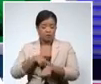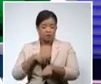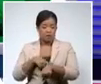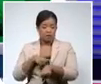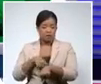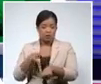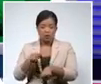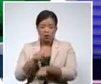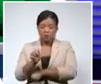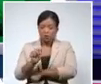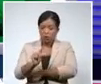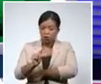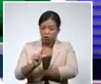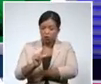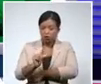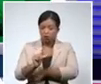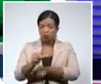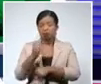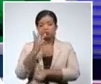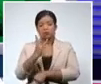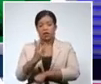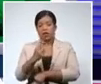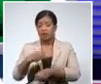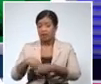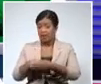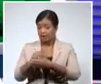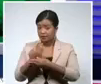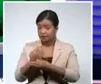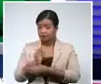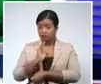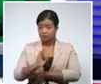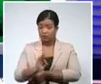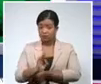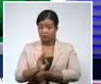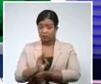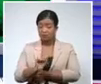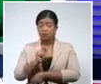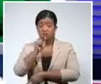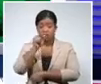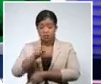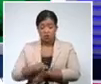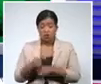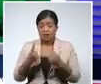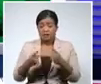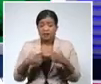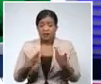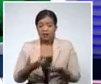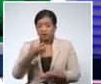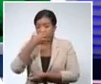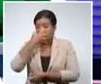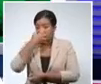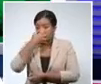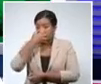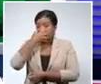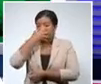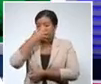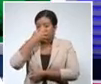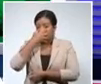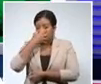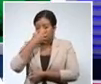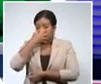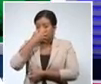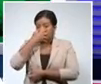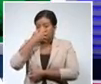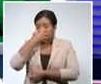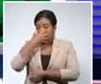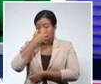muy prolongada, de 3 días, pues este paciente fue incluso necesario intubarlo, ventilarlo, y con